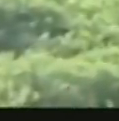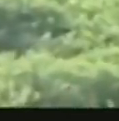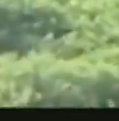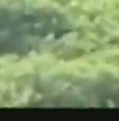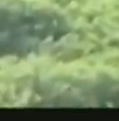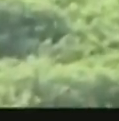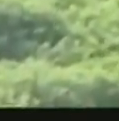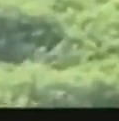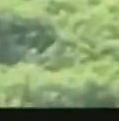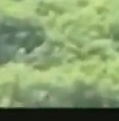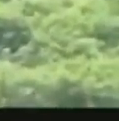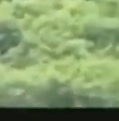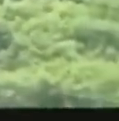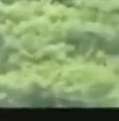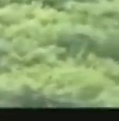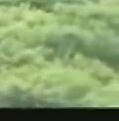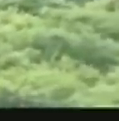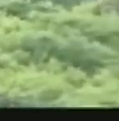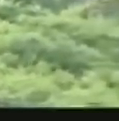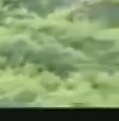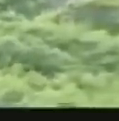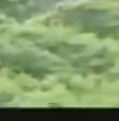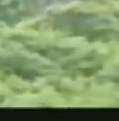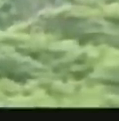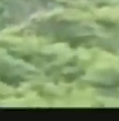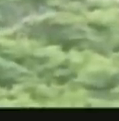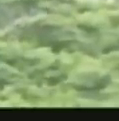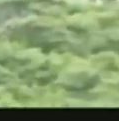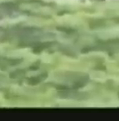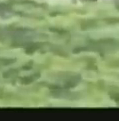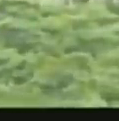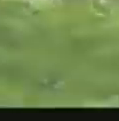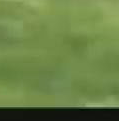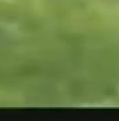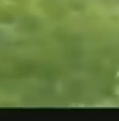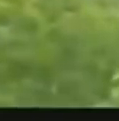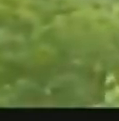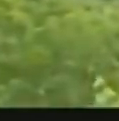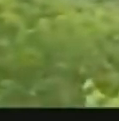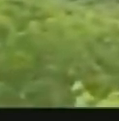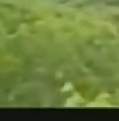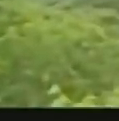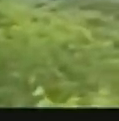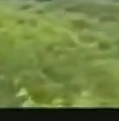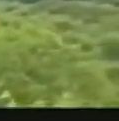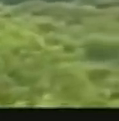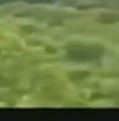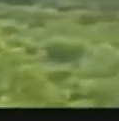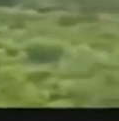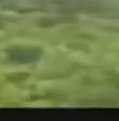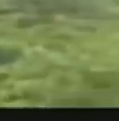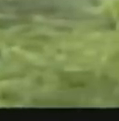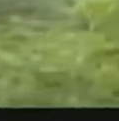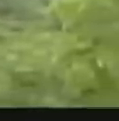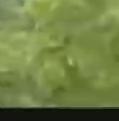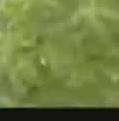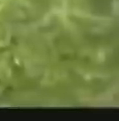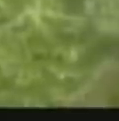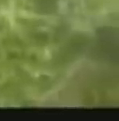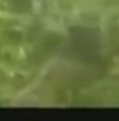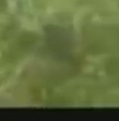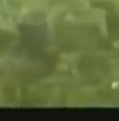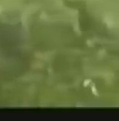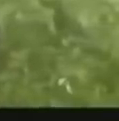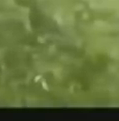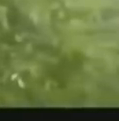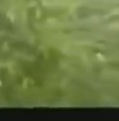ver, del lado allá está la República de Colombia. Aquí estamos en Venezuela, solo 15 metros de